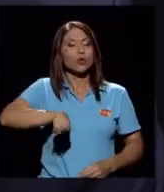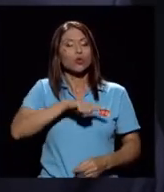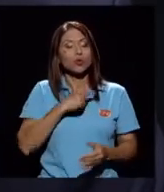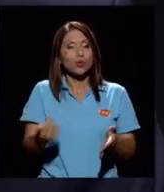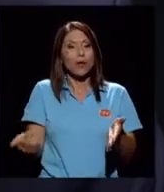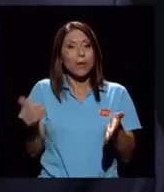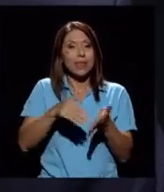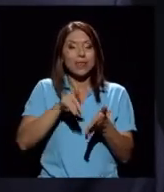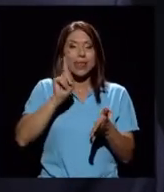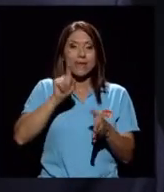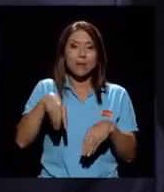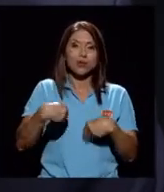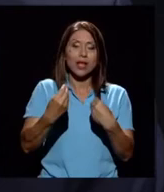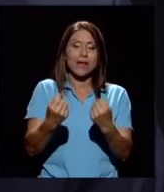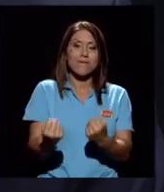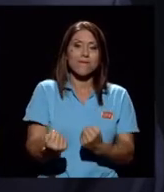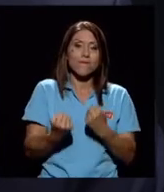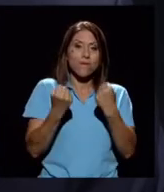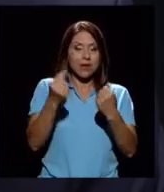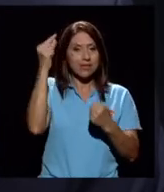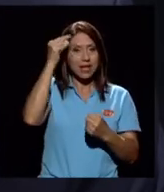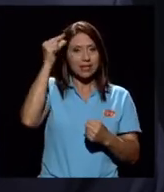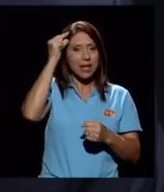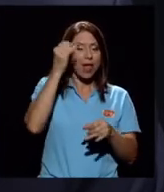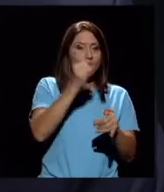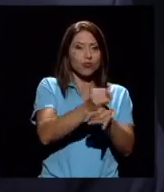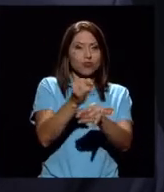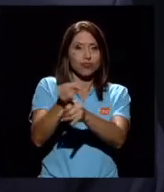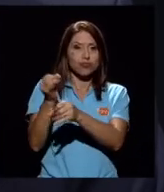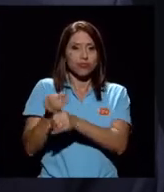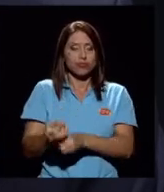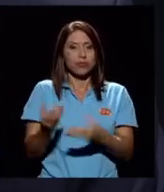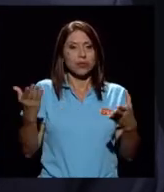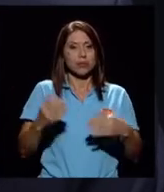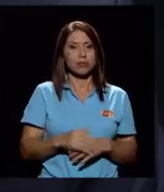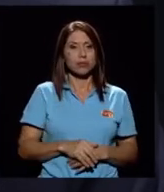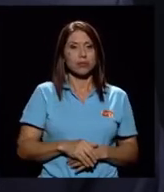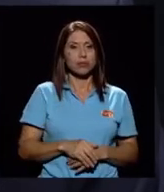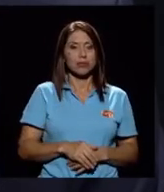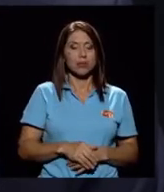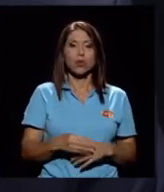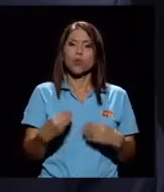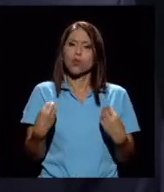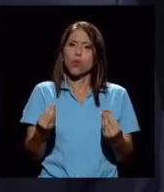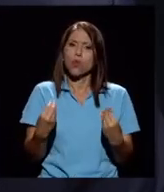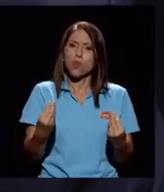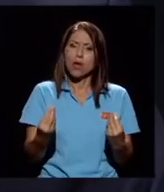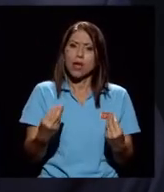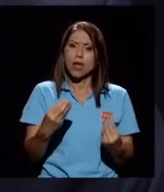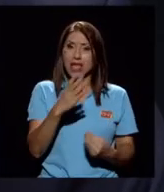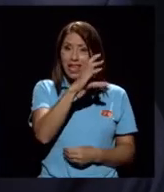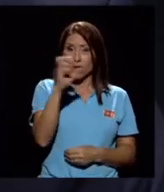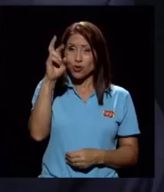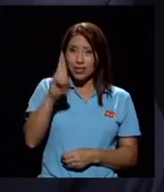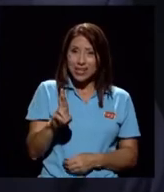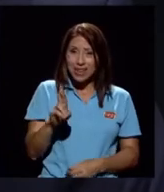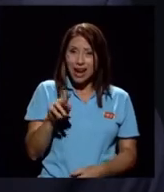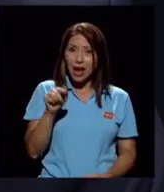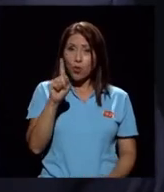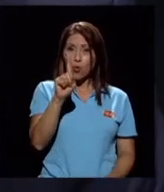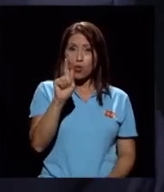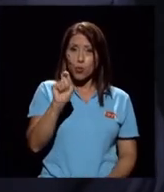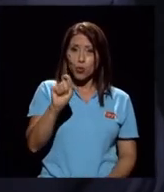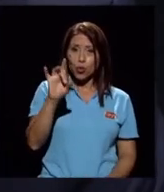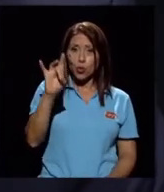fuerza al al estado si no es posible que costa rica el gobierno dedica 1.8 por ciento